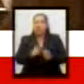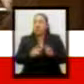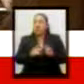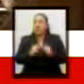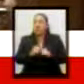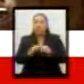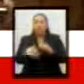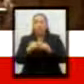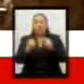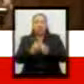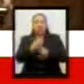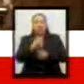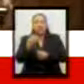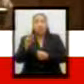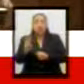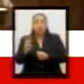oficio circular 002